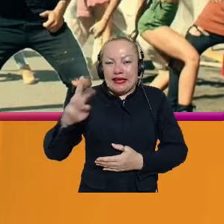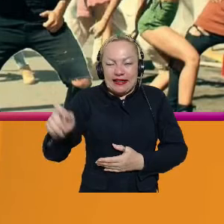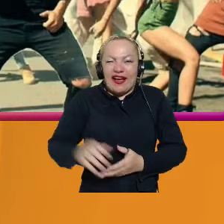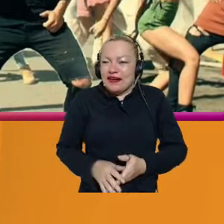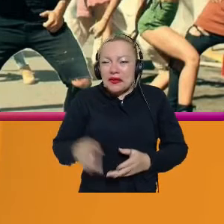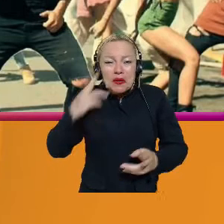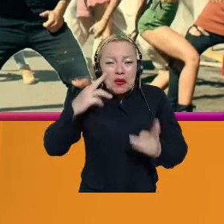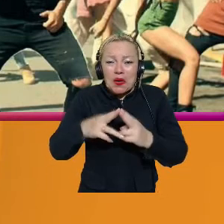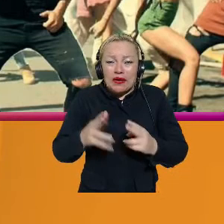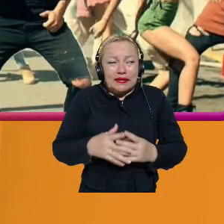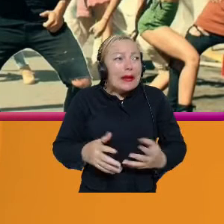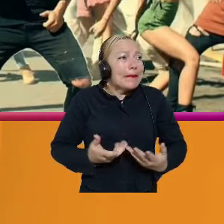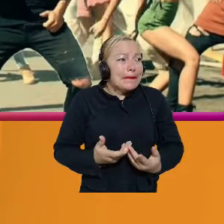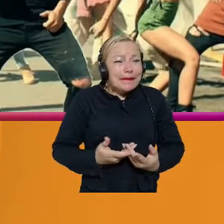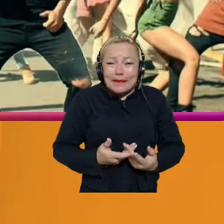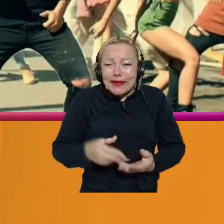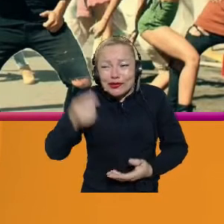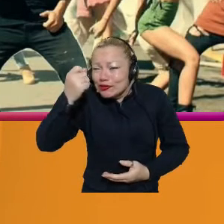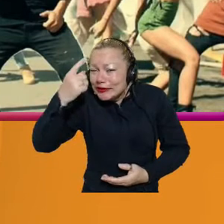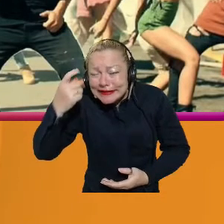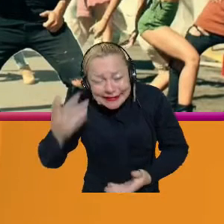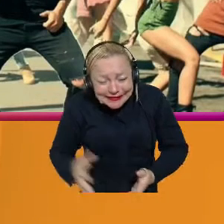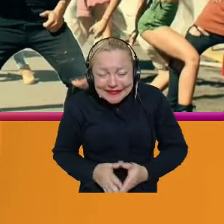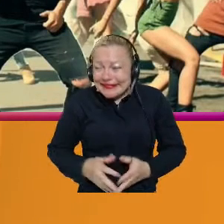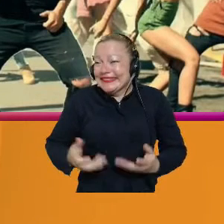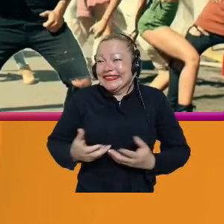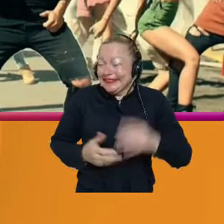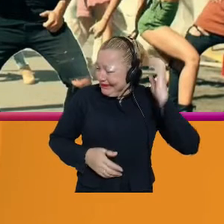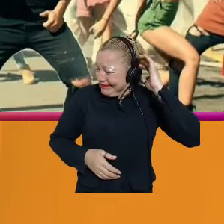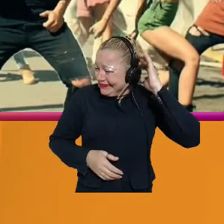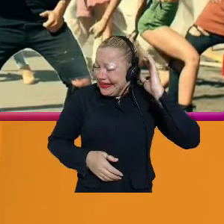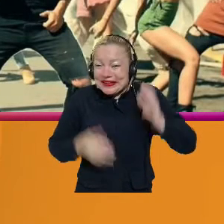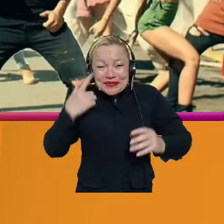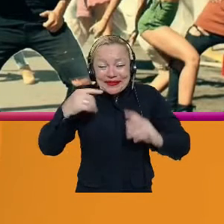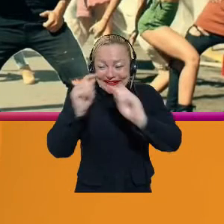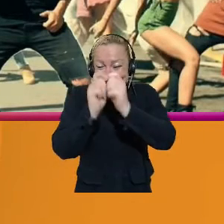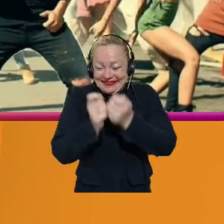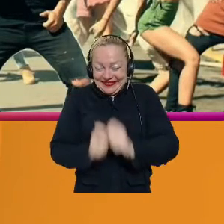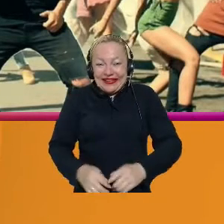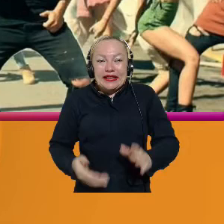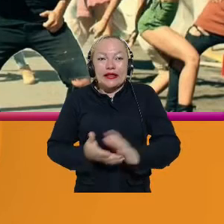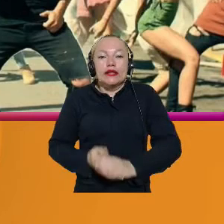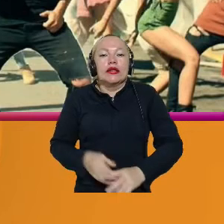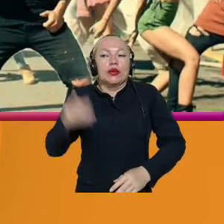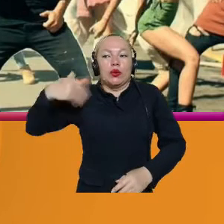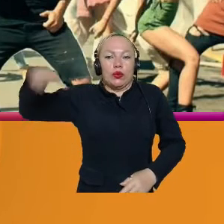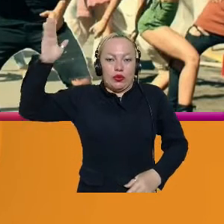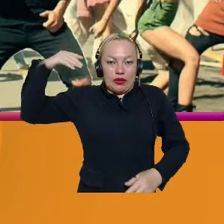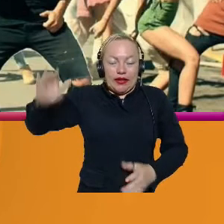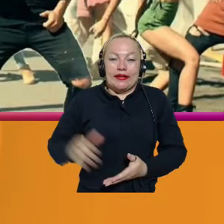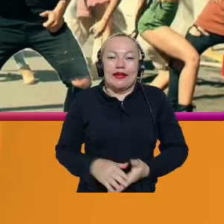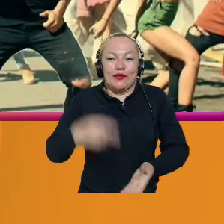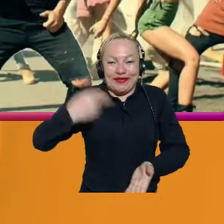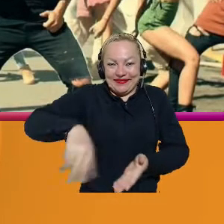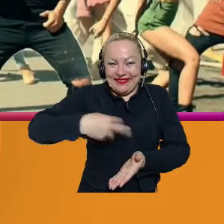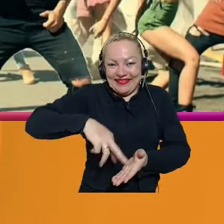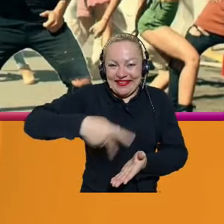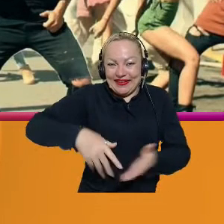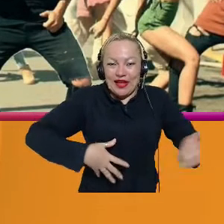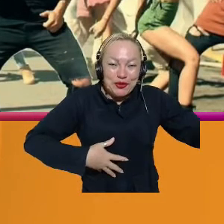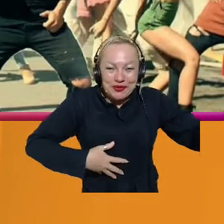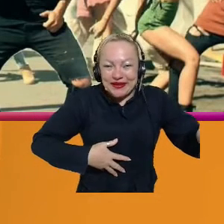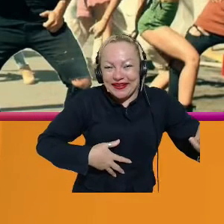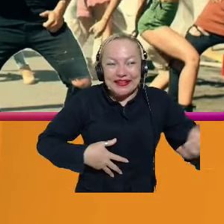Menos, por ahí te voy haciendo de trencitas. Ese era el género que más fuerza tenía y era el merengue. Tú ahora